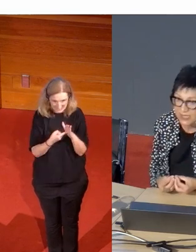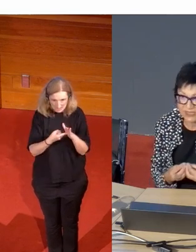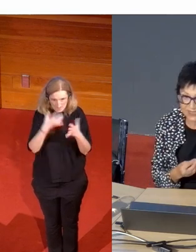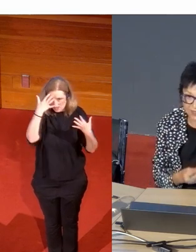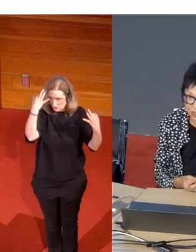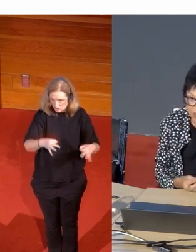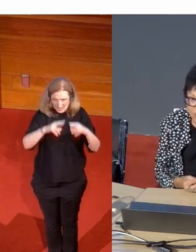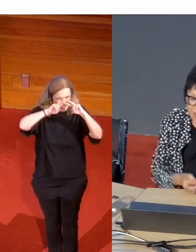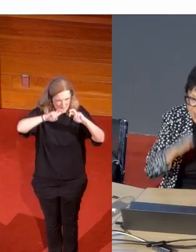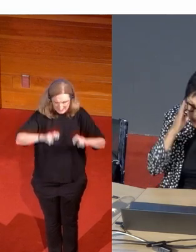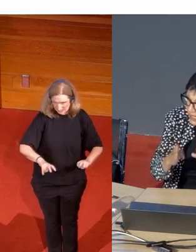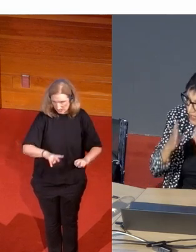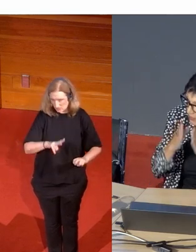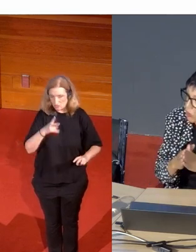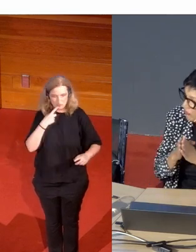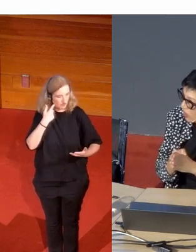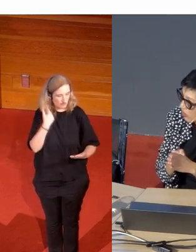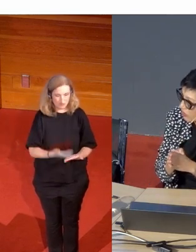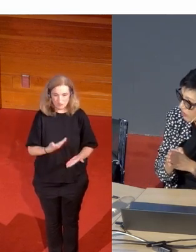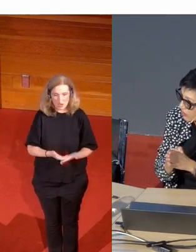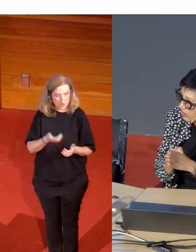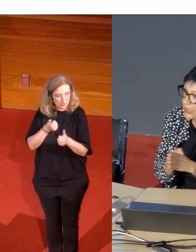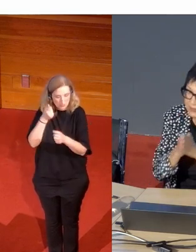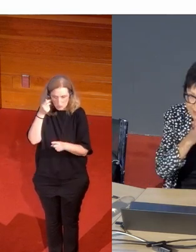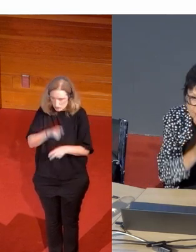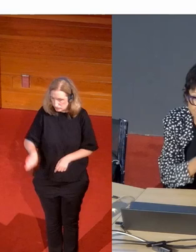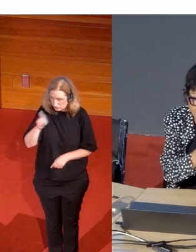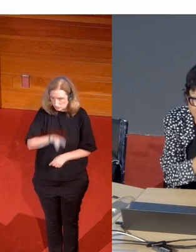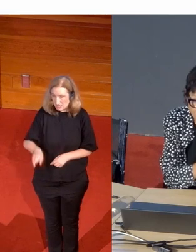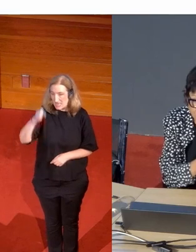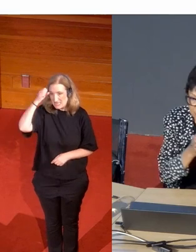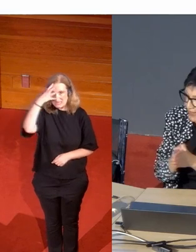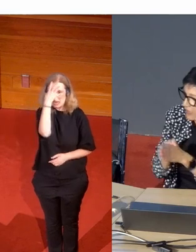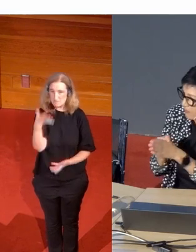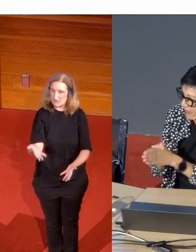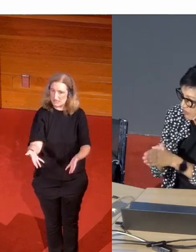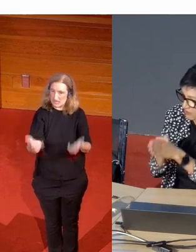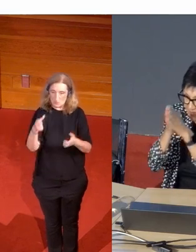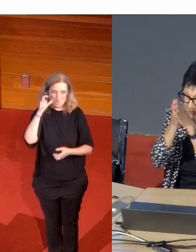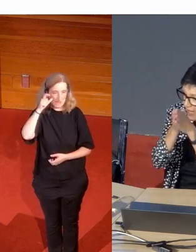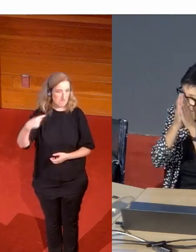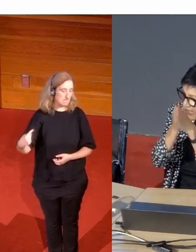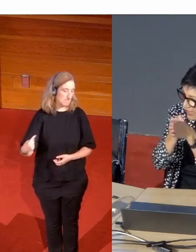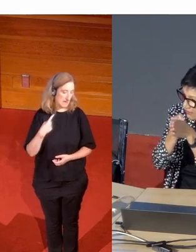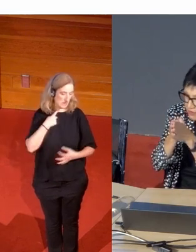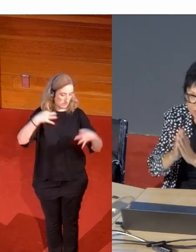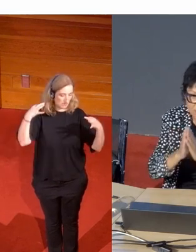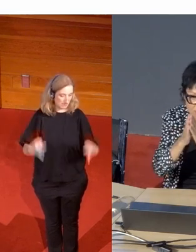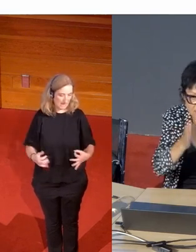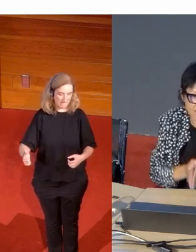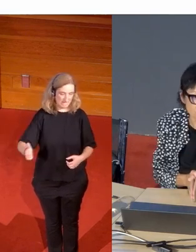ni siquiera Las investigaciones siguen a Piñón fijo Trump ganó biden perdió y está